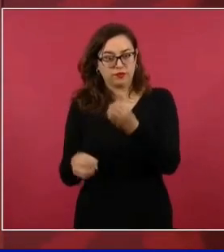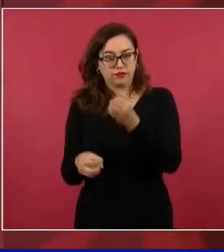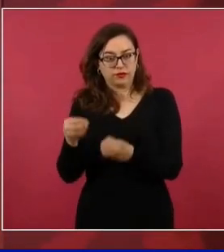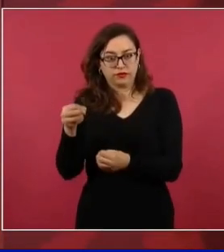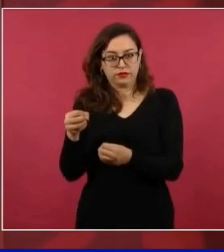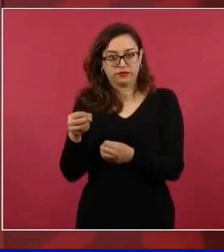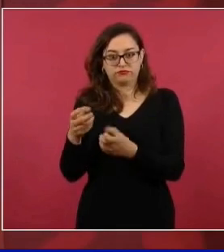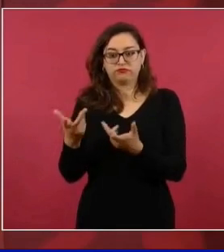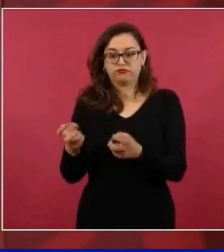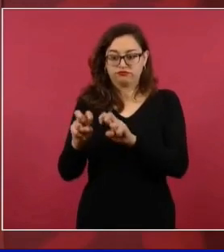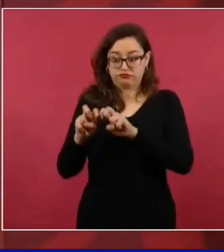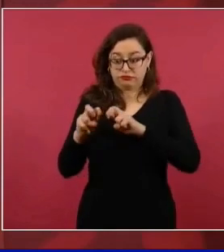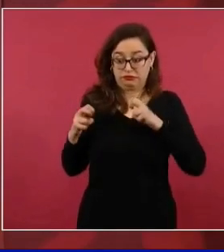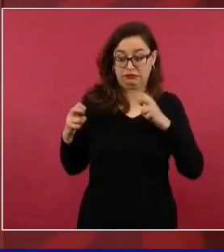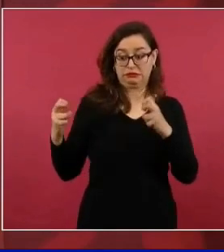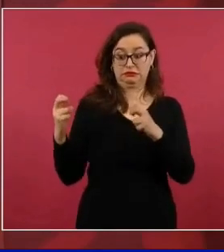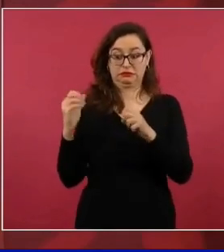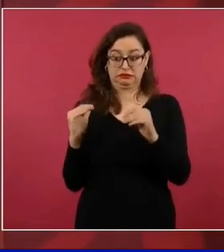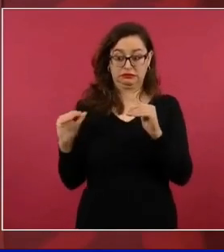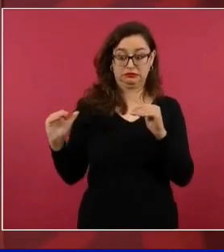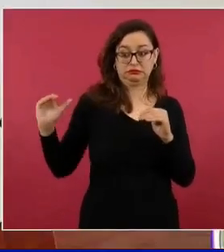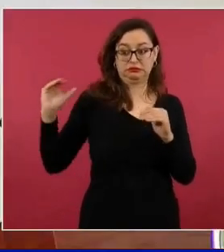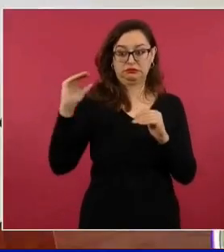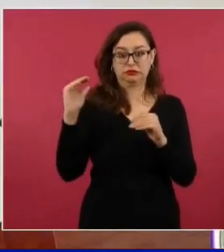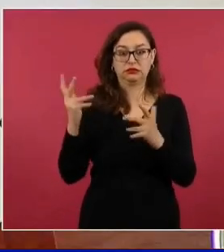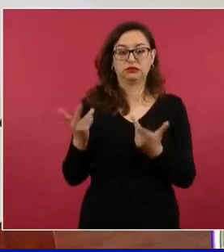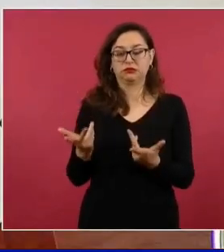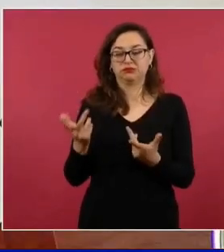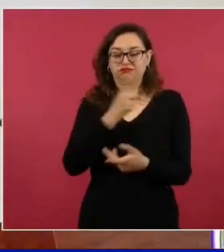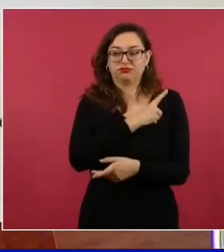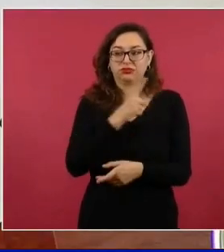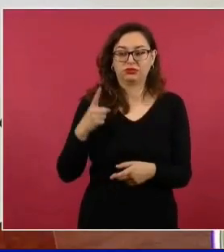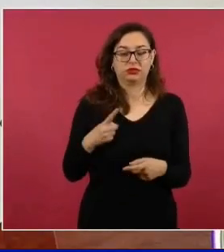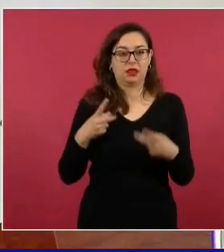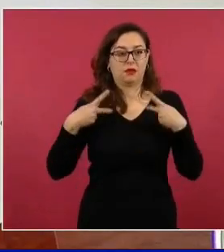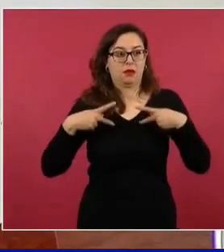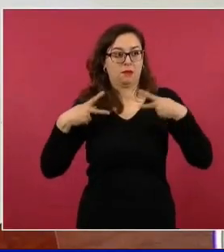sobre todo los ministros, fuesen electos